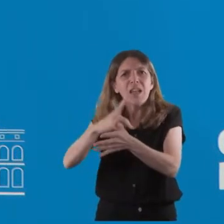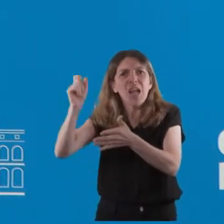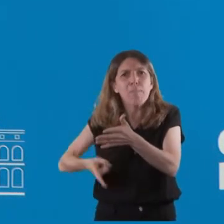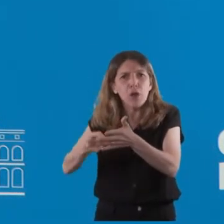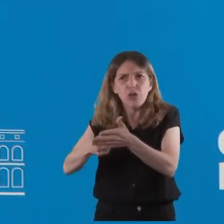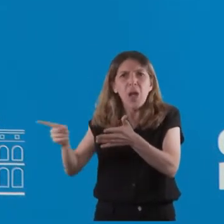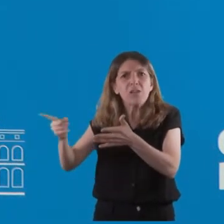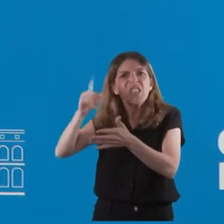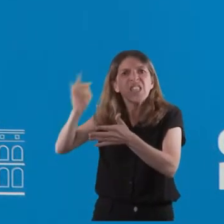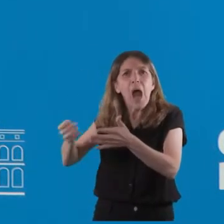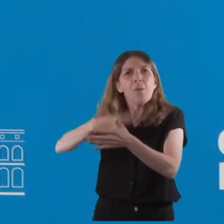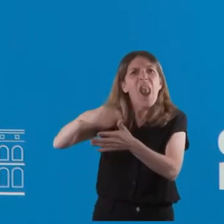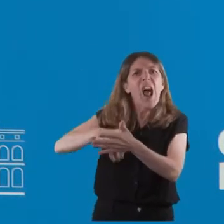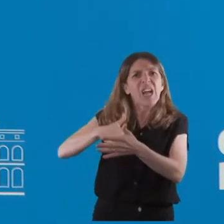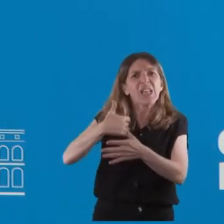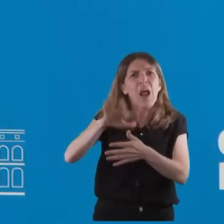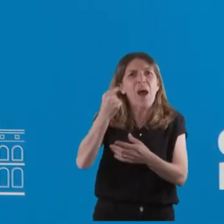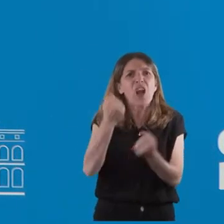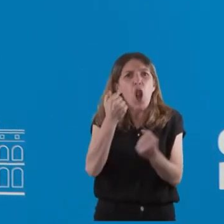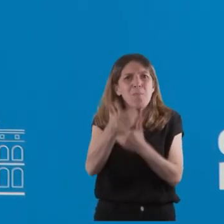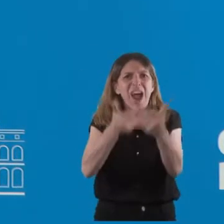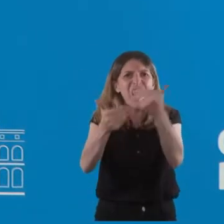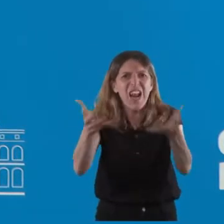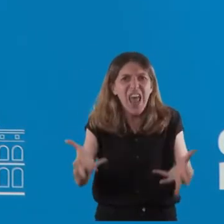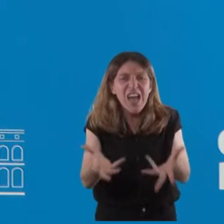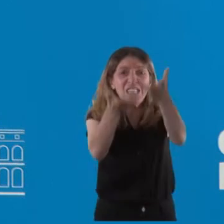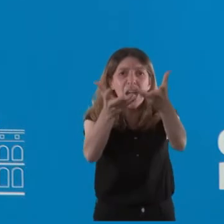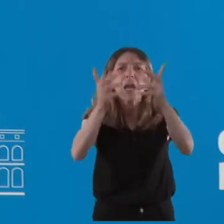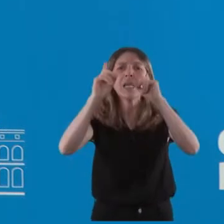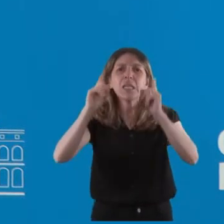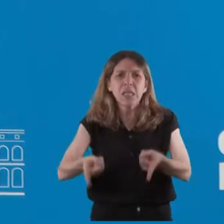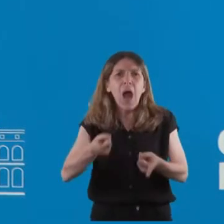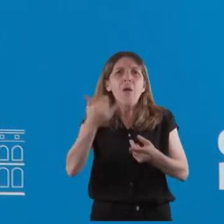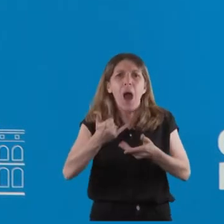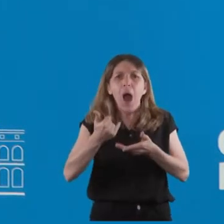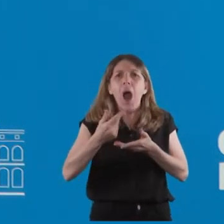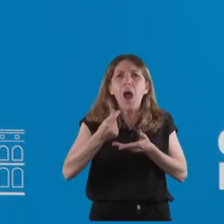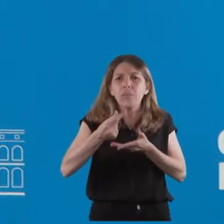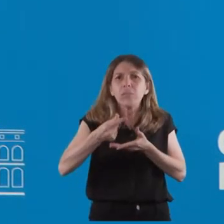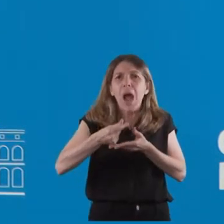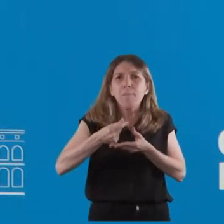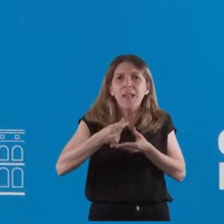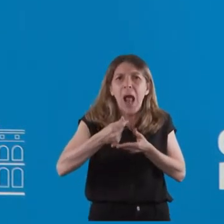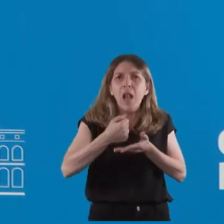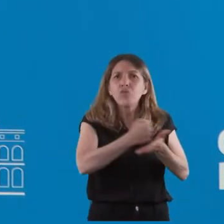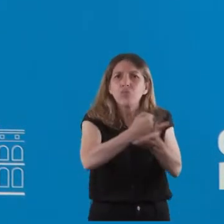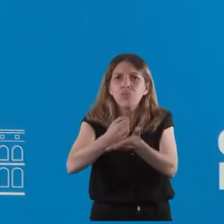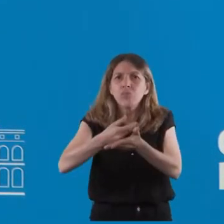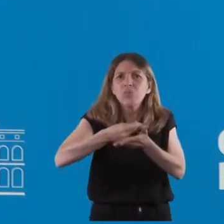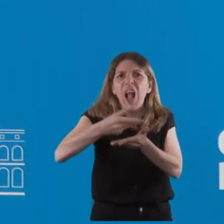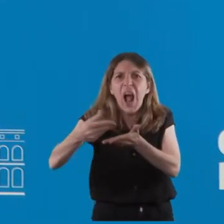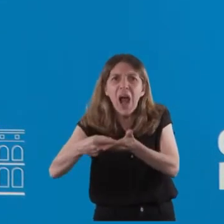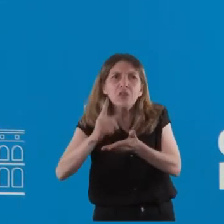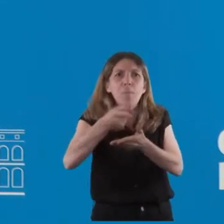y garantiza tanto un piso de gasto en capital como un piso de gasto social que nos permite seguir adelante con la ruta del crecimiento